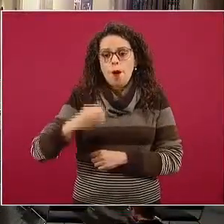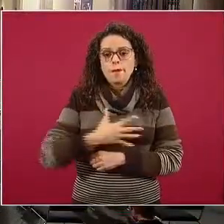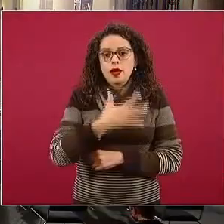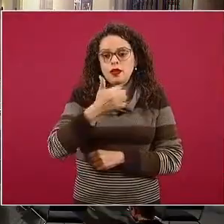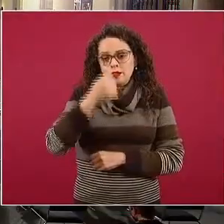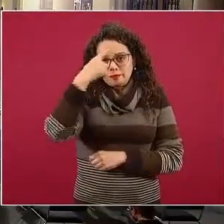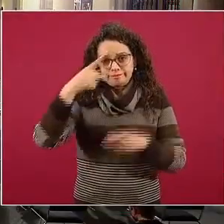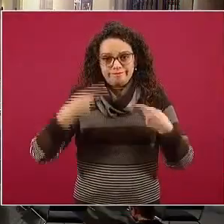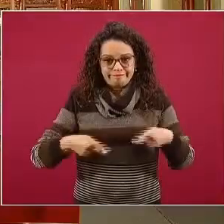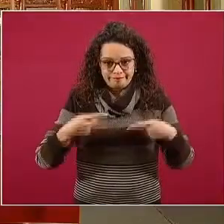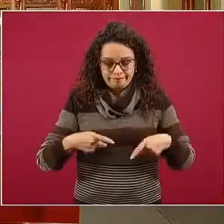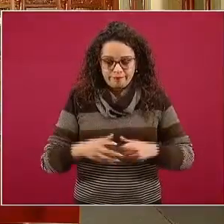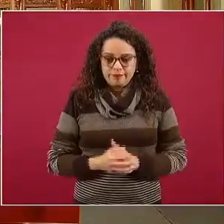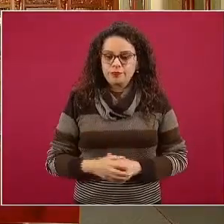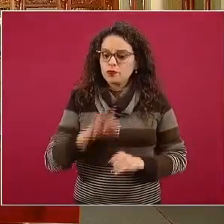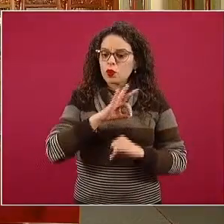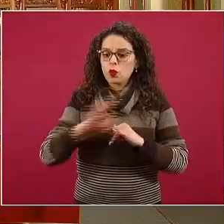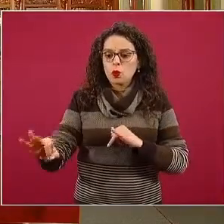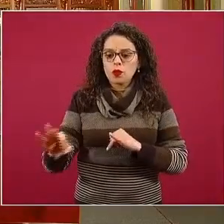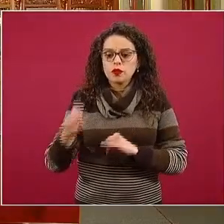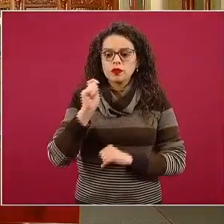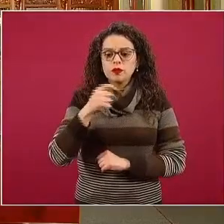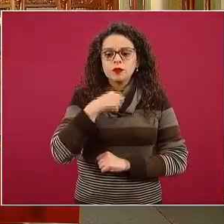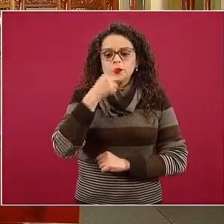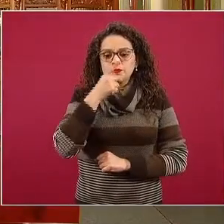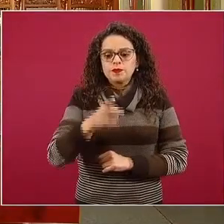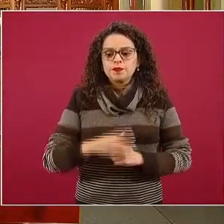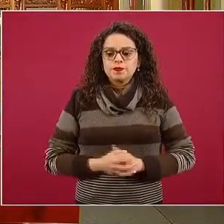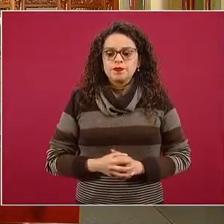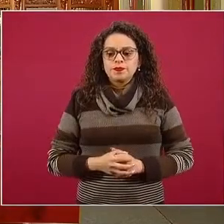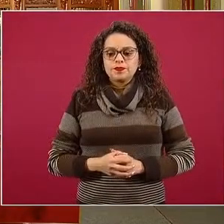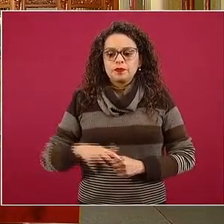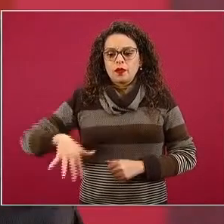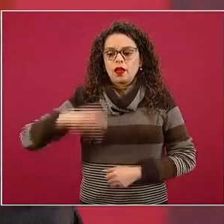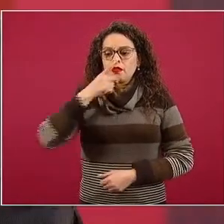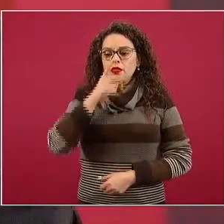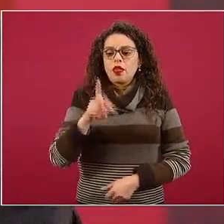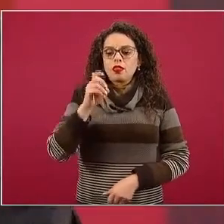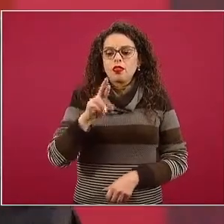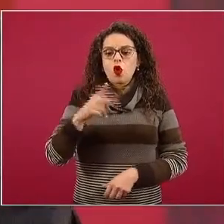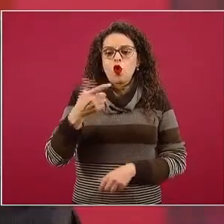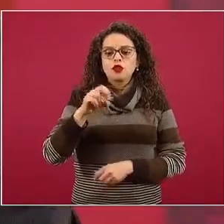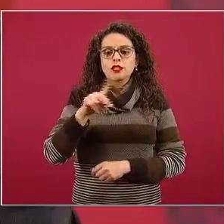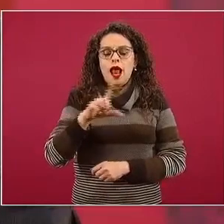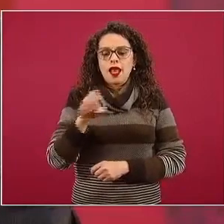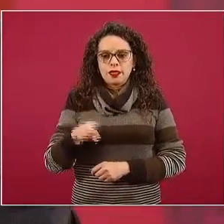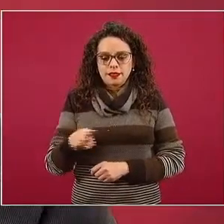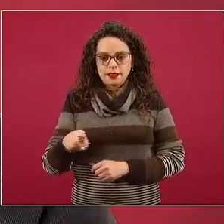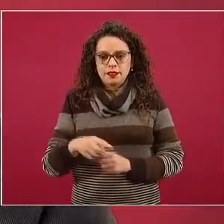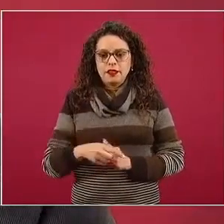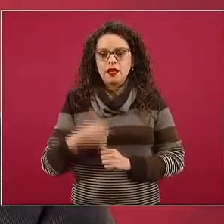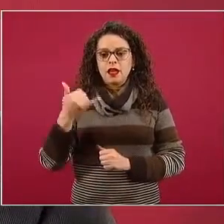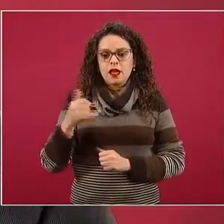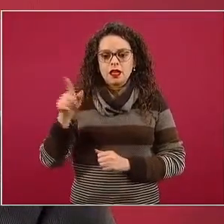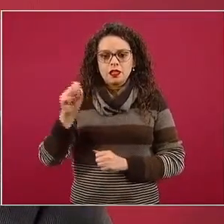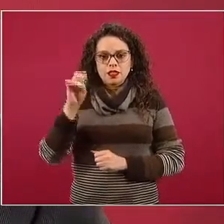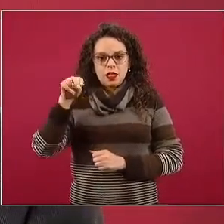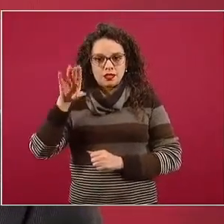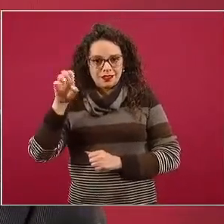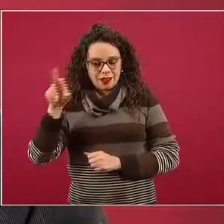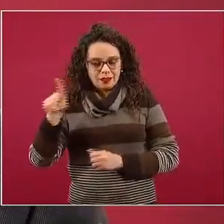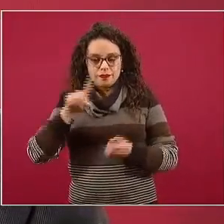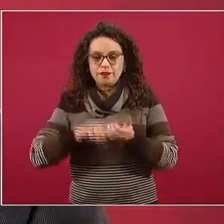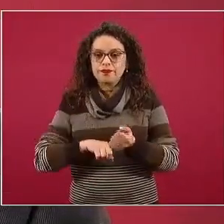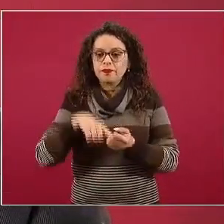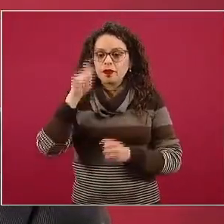Cierro enfatizando el punto que ya también señaló el doctor González Olvera y el doctor Sincer. Los nuevos productos del tabaco,